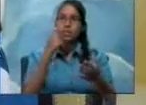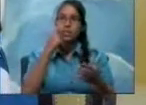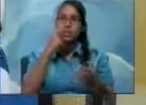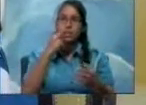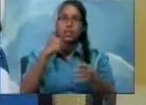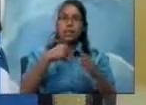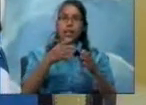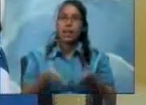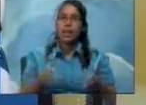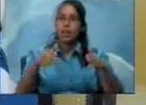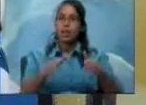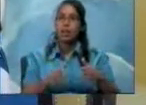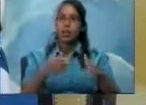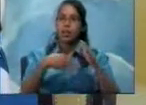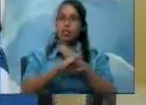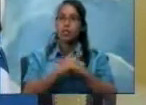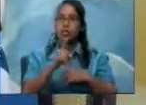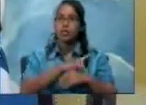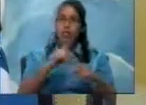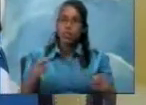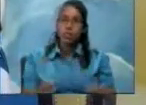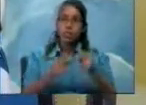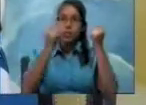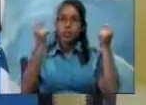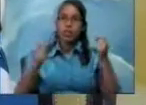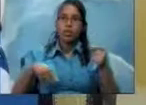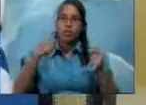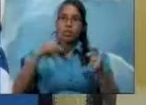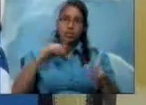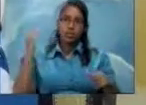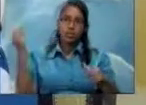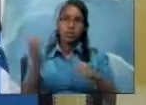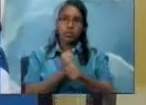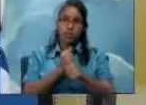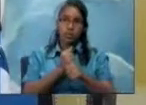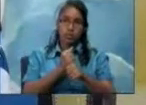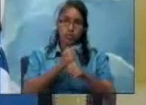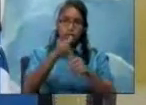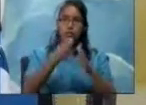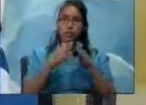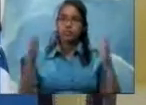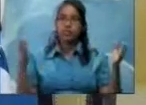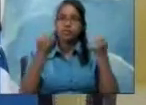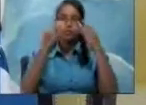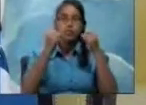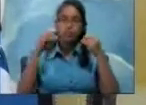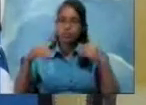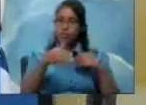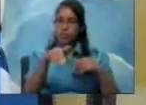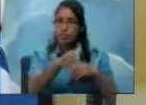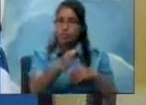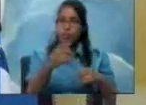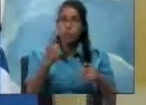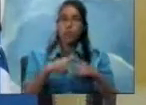fueron y se sorprendieron cuando consiguieron gran cantidad de pez de peces pero lo que llama la atención es que